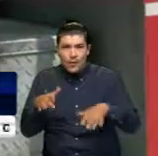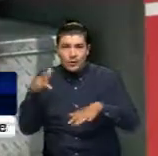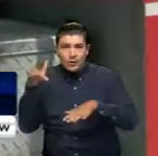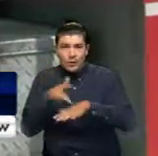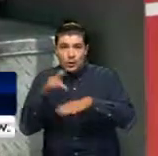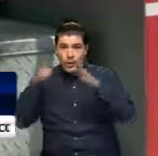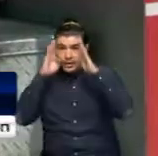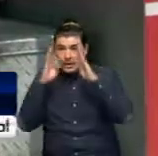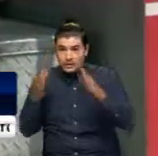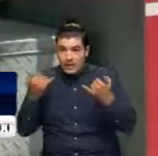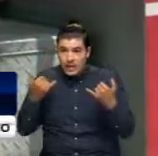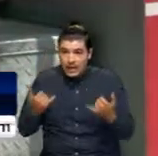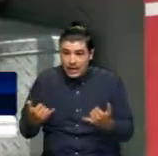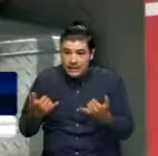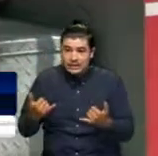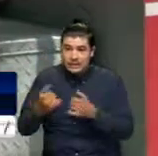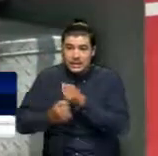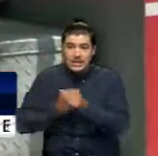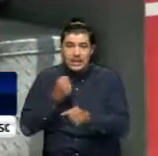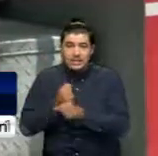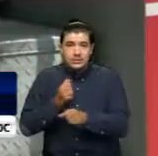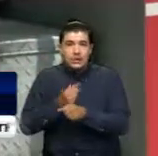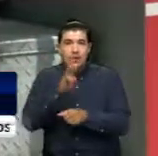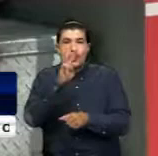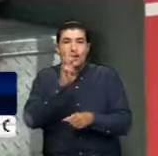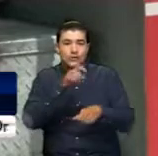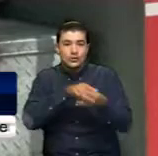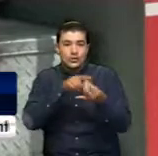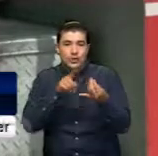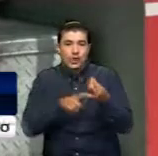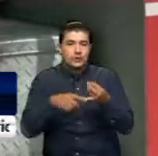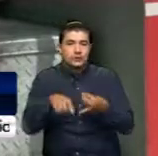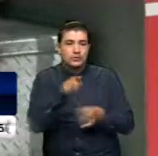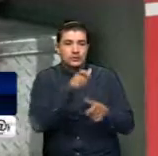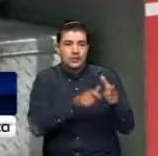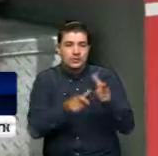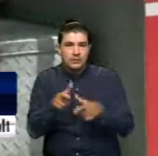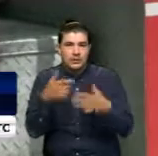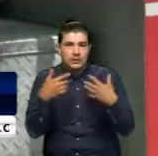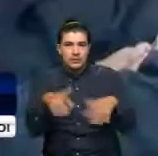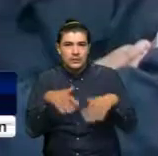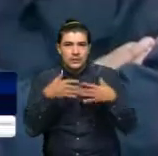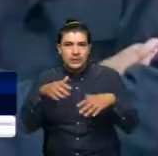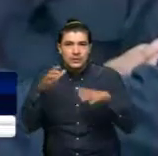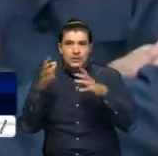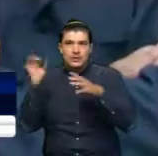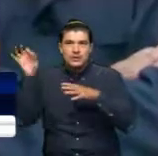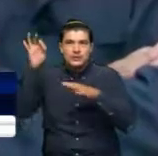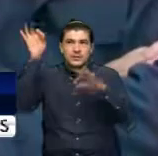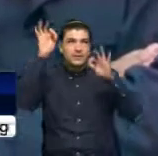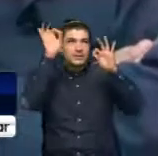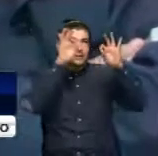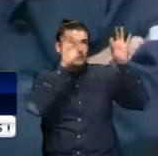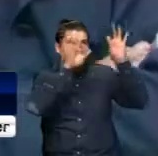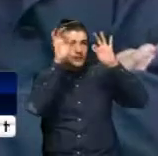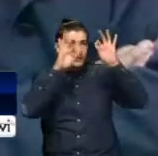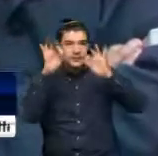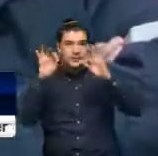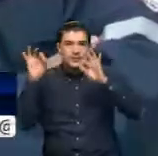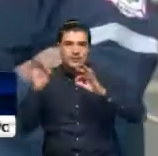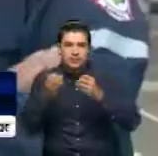atender en lo que va corrido del presente año ocho casos de desplazamiento de abejas el comandante de la institución